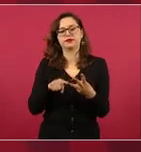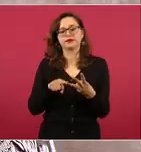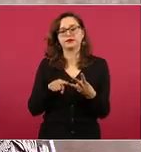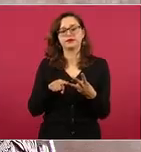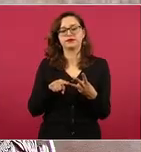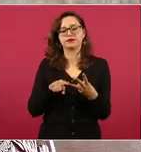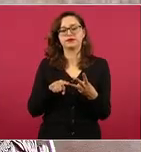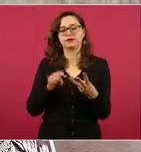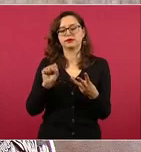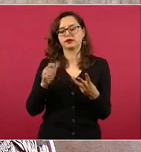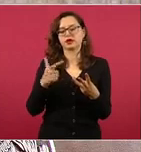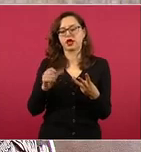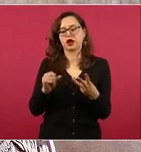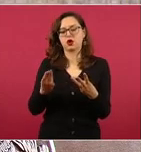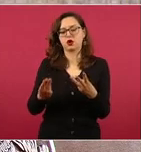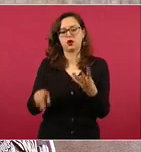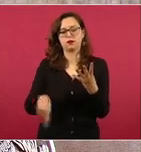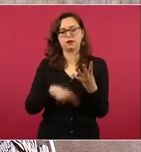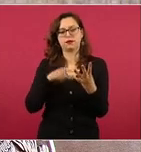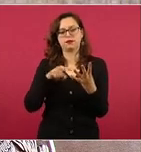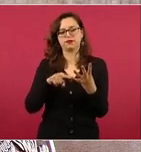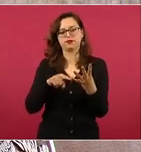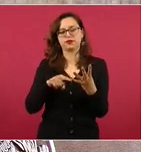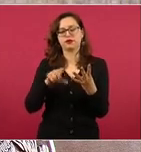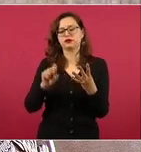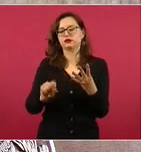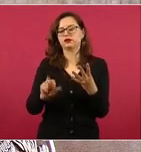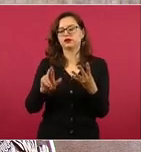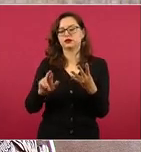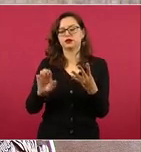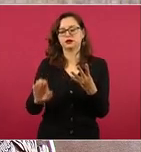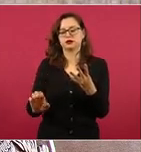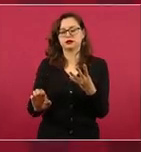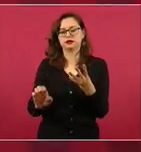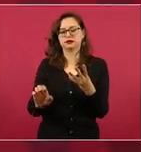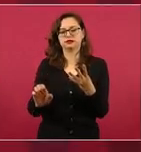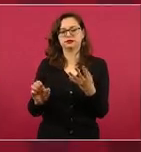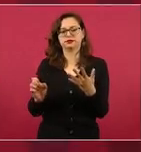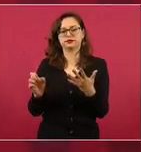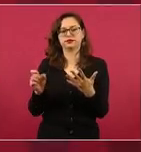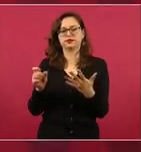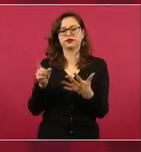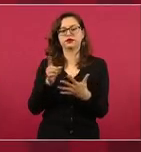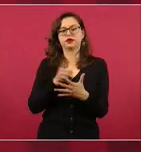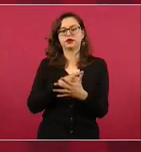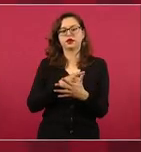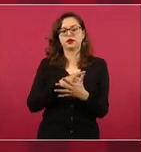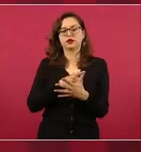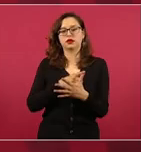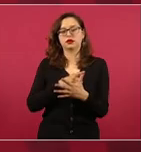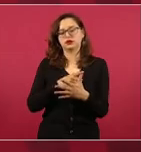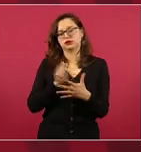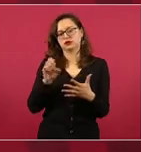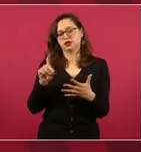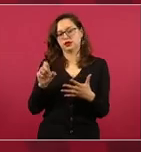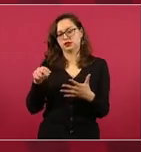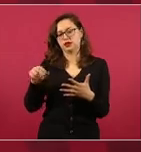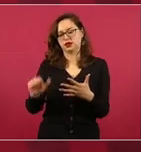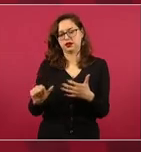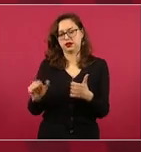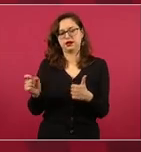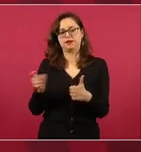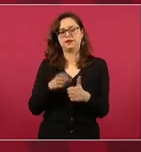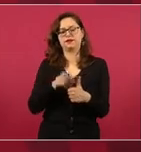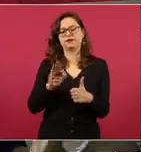la Secretaría de Gobernación, la Secretaría de Relaciones Exteriores, de la Defensa Nacional, la Fiscalía General